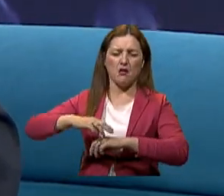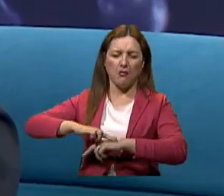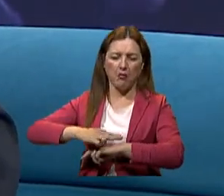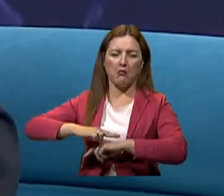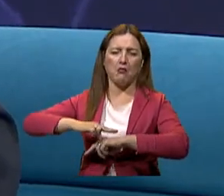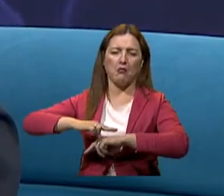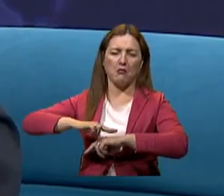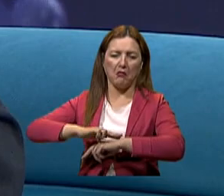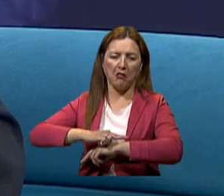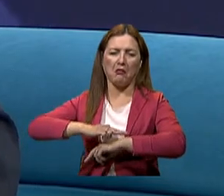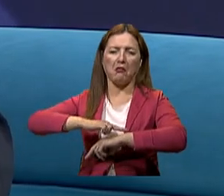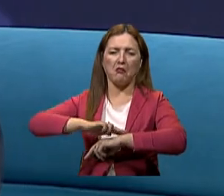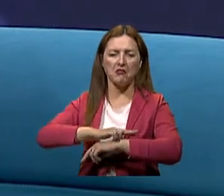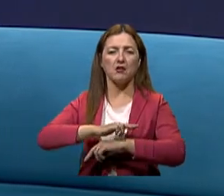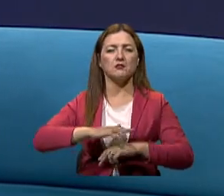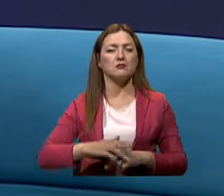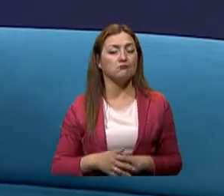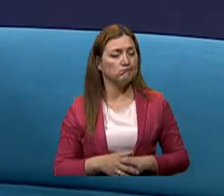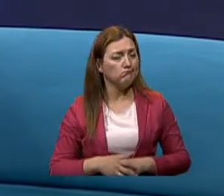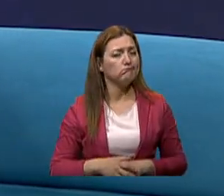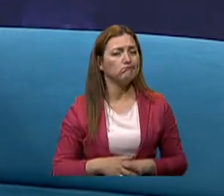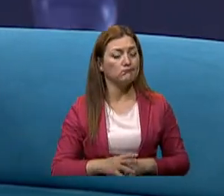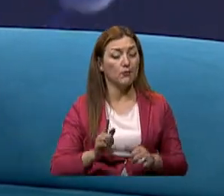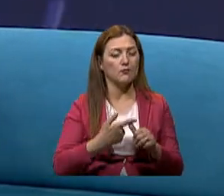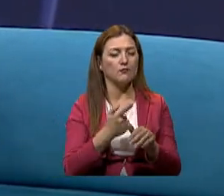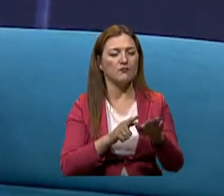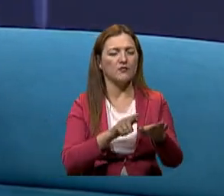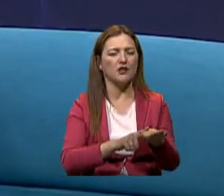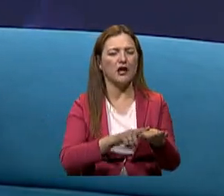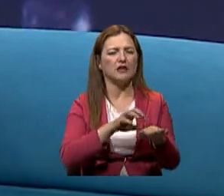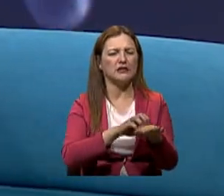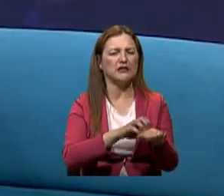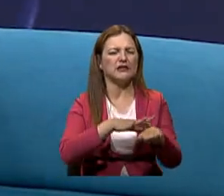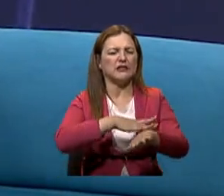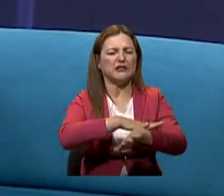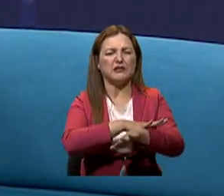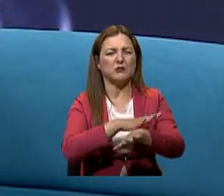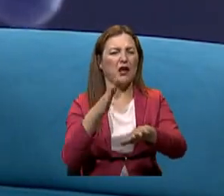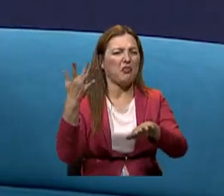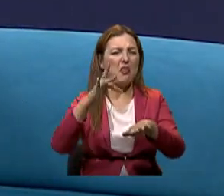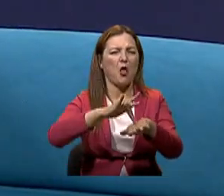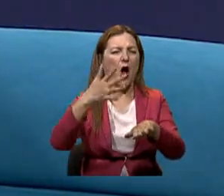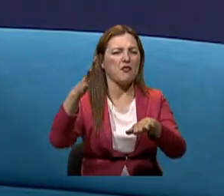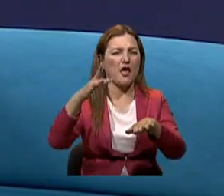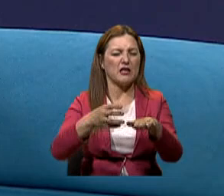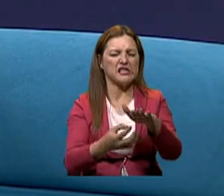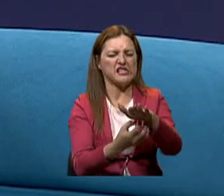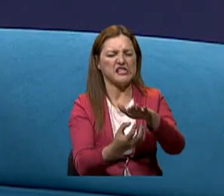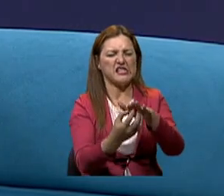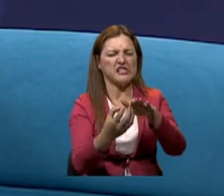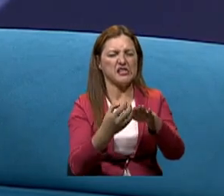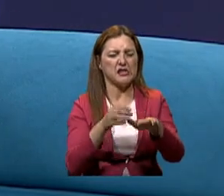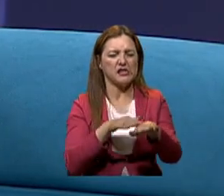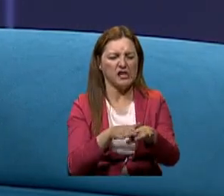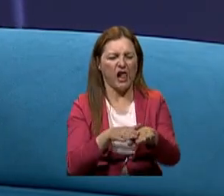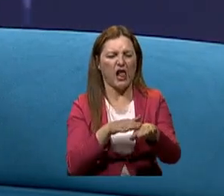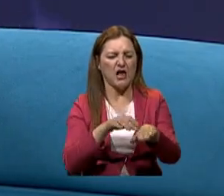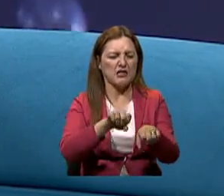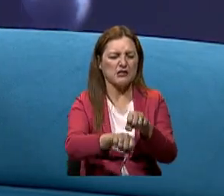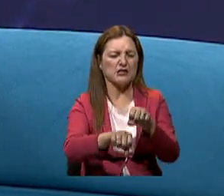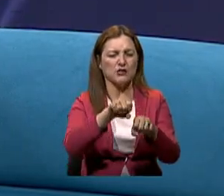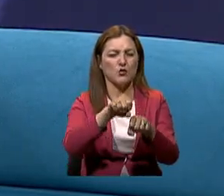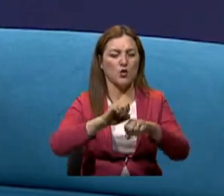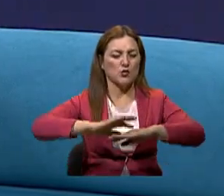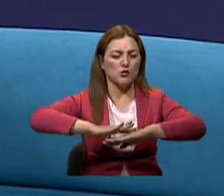de sensibilidad, deformidad de los pies, callos, fricción y además de eso ya tienen alteraciones en su